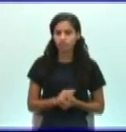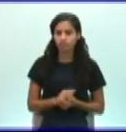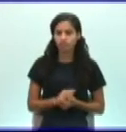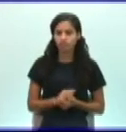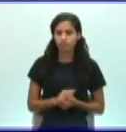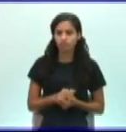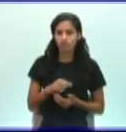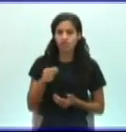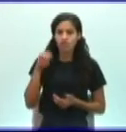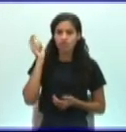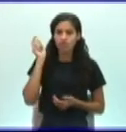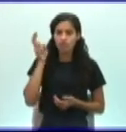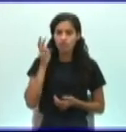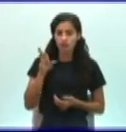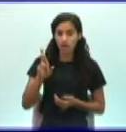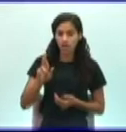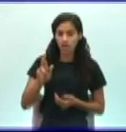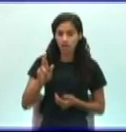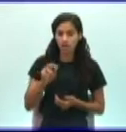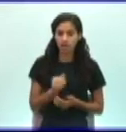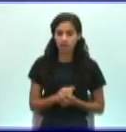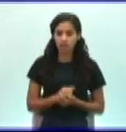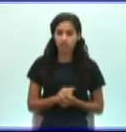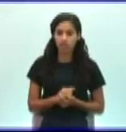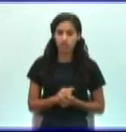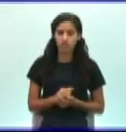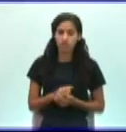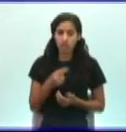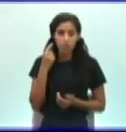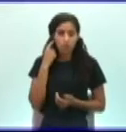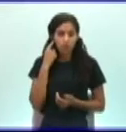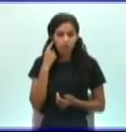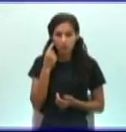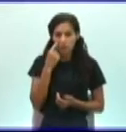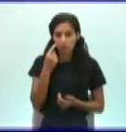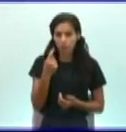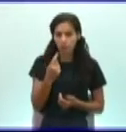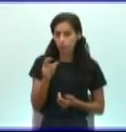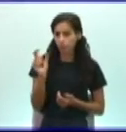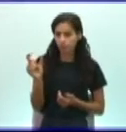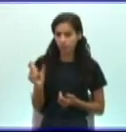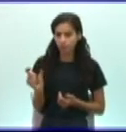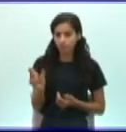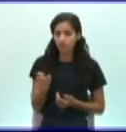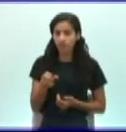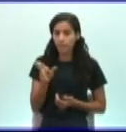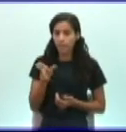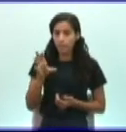Este sonido rrr que hemos escuchado en las palabras